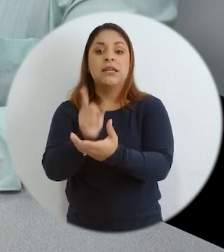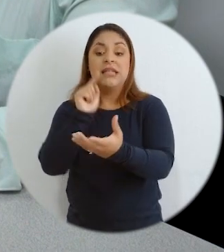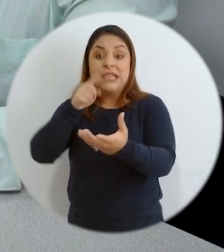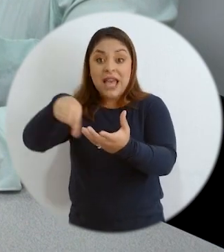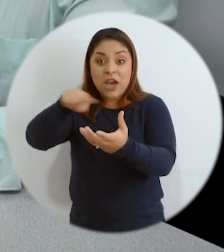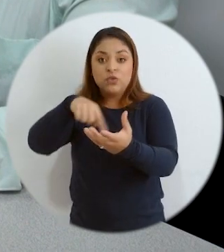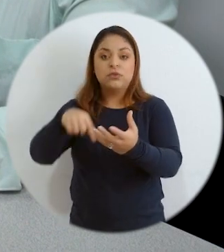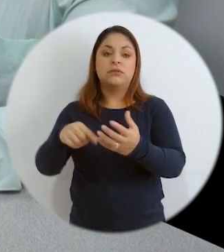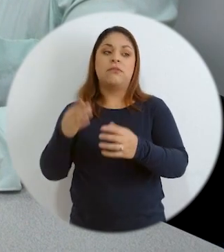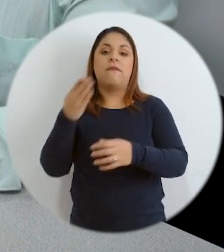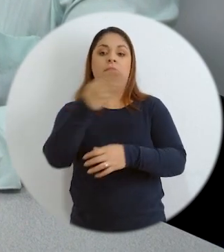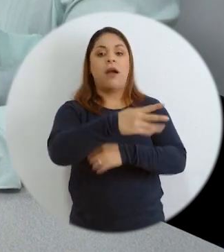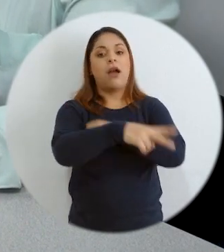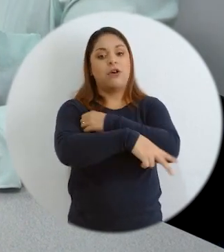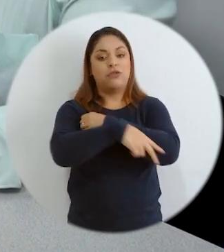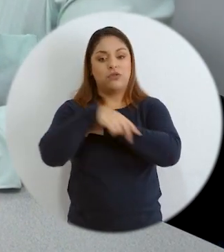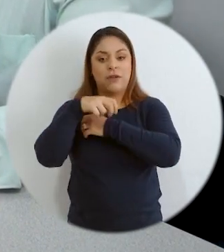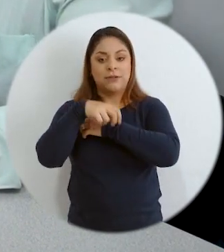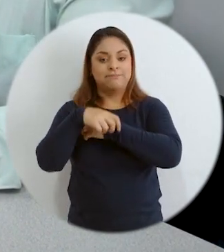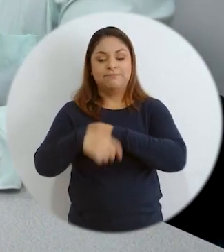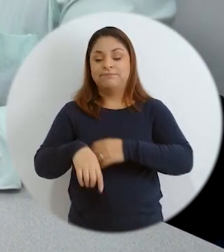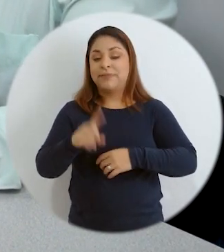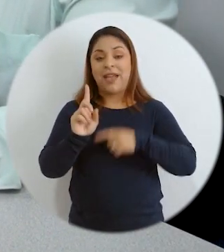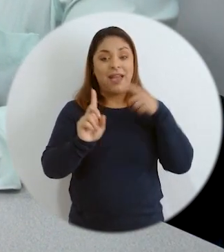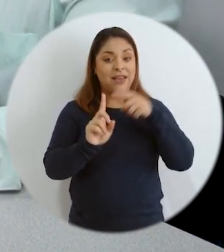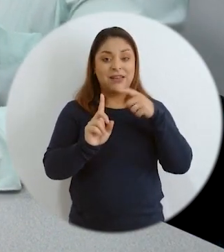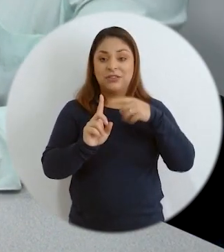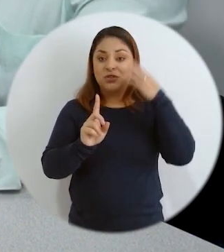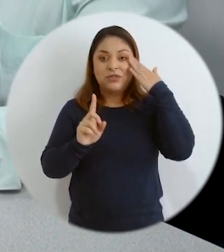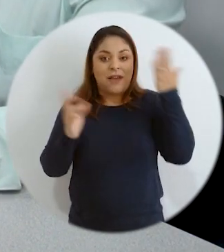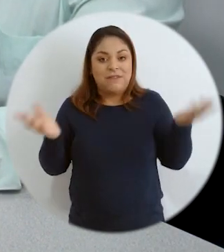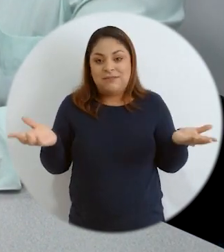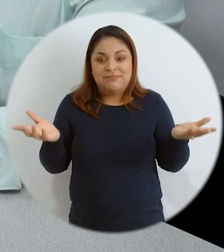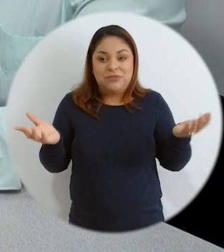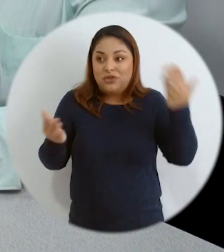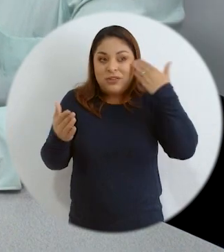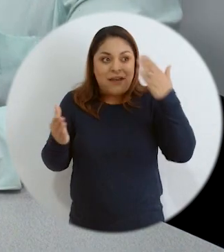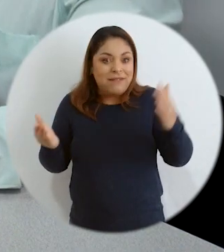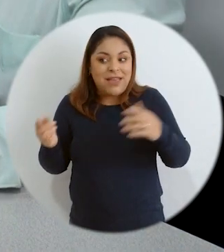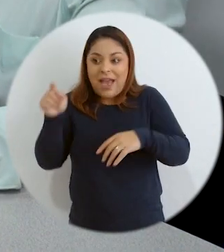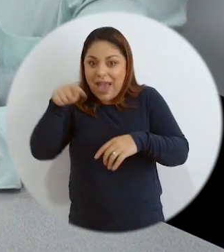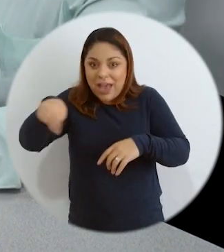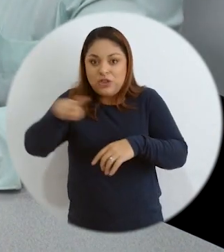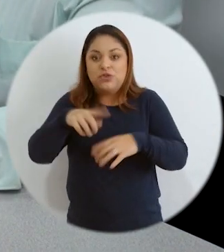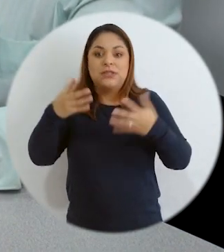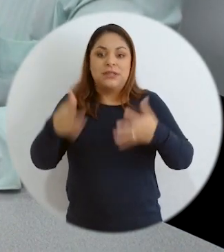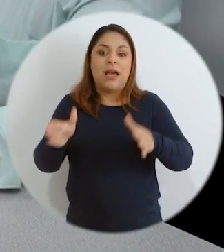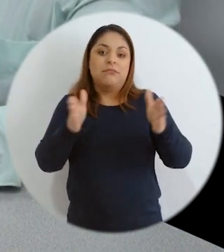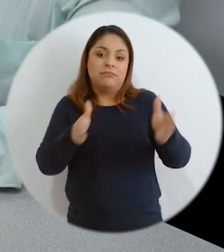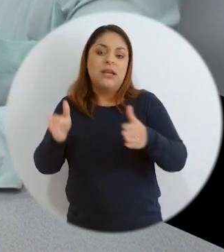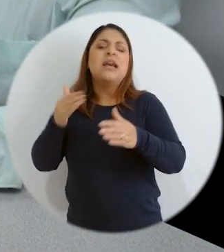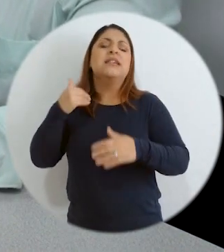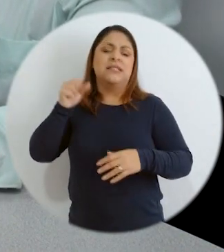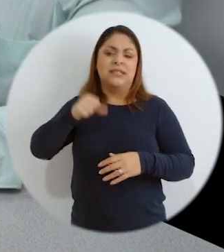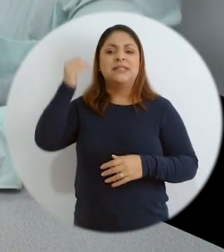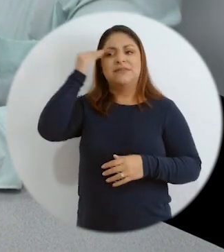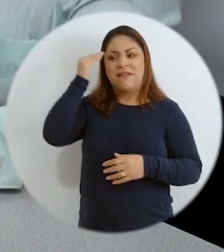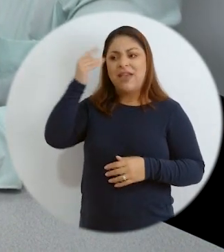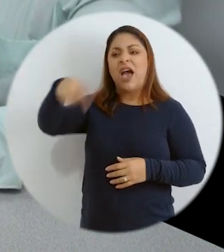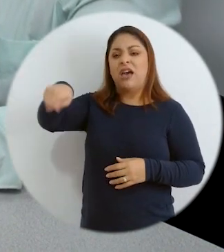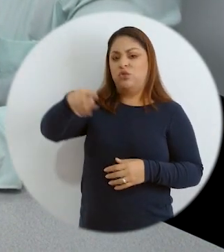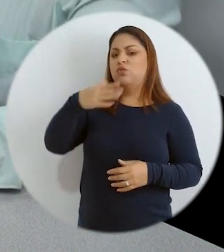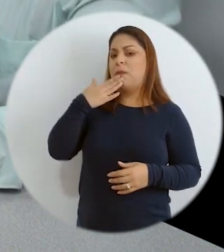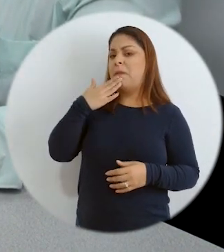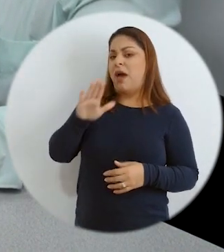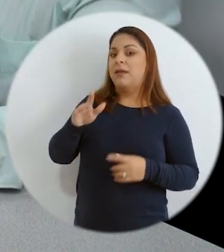iban a robar en ese momento. Con la mala suerte de que no solamente... Él no sabía. Él no sabía. eran mis compas, no sabía que en ese momento, a ver, sí